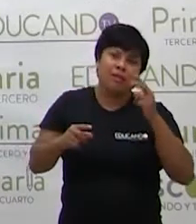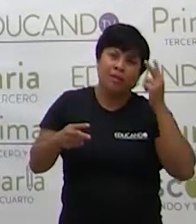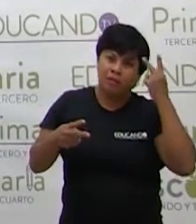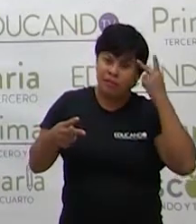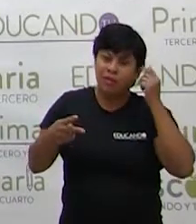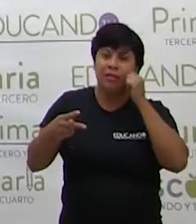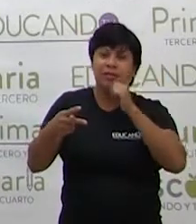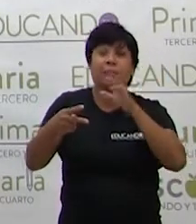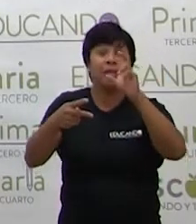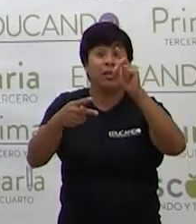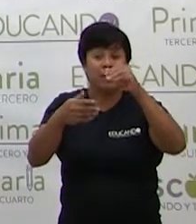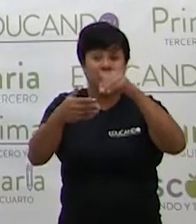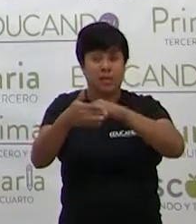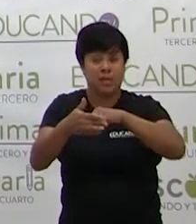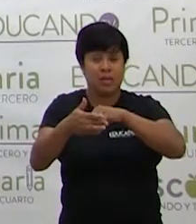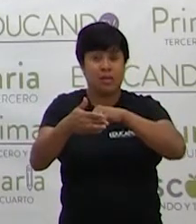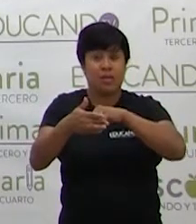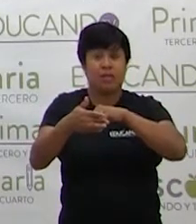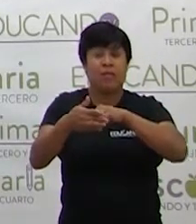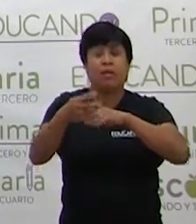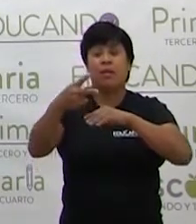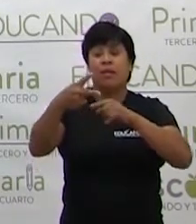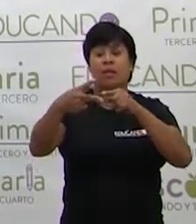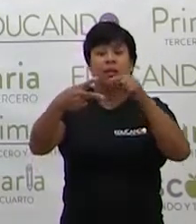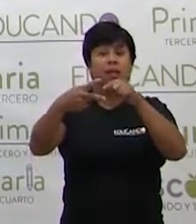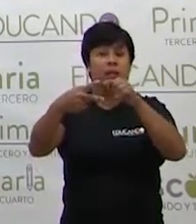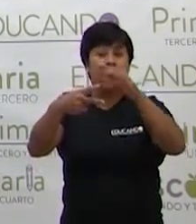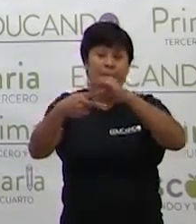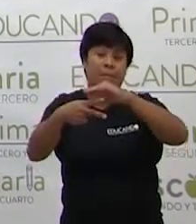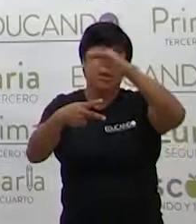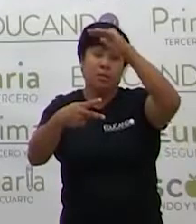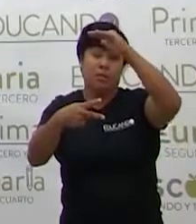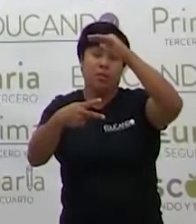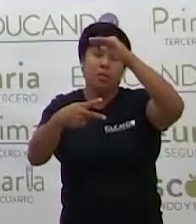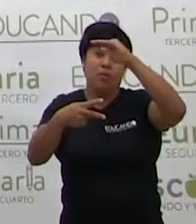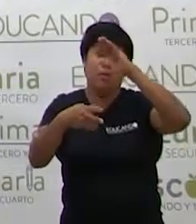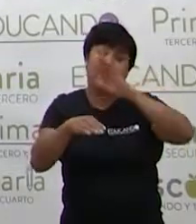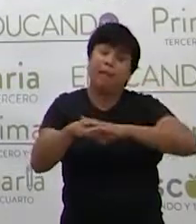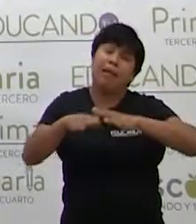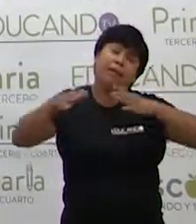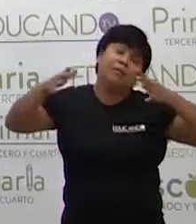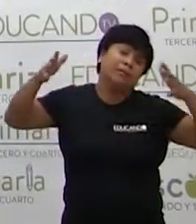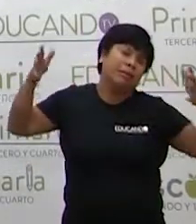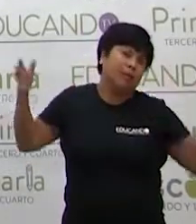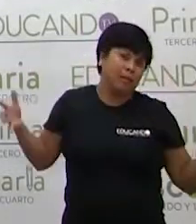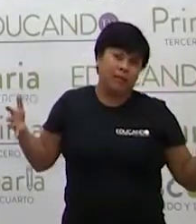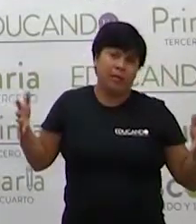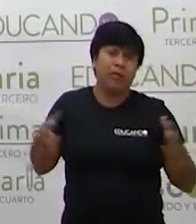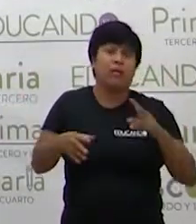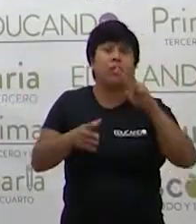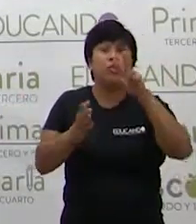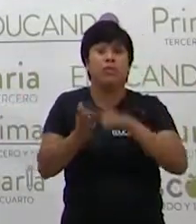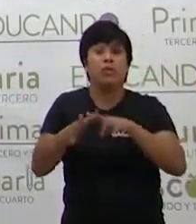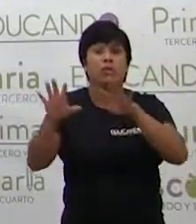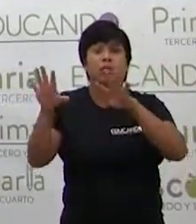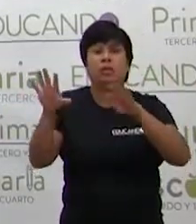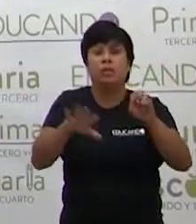que el 30,000 es un número mayor, grandísimo, que el